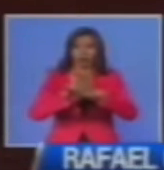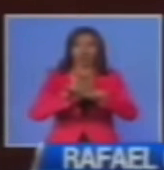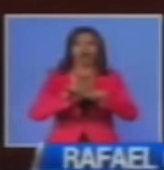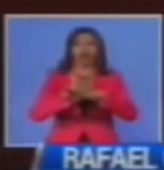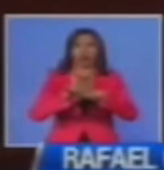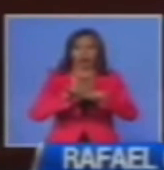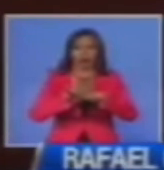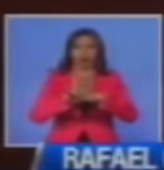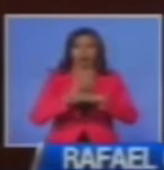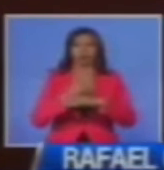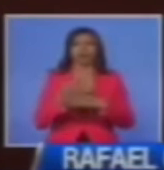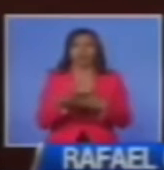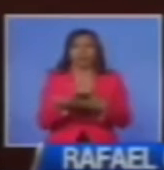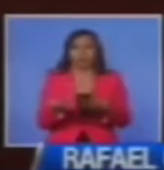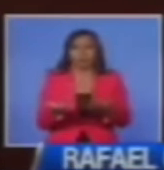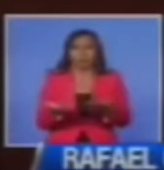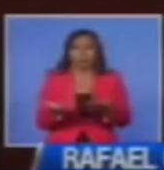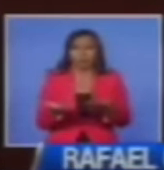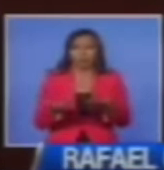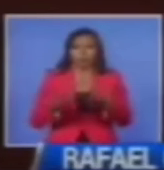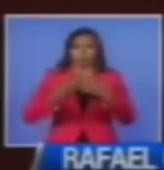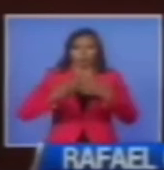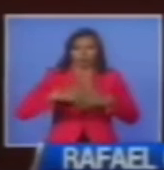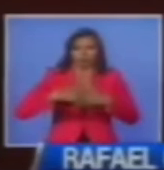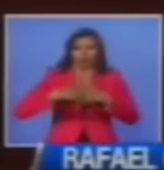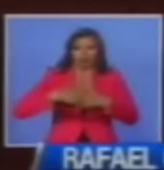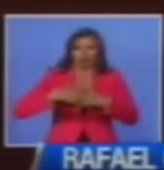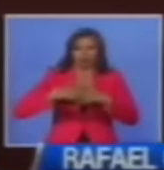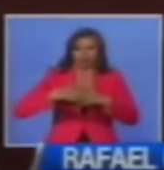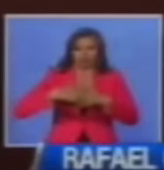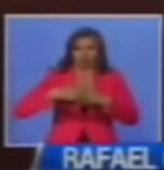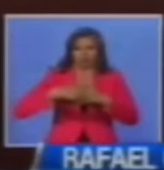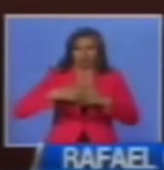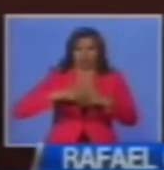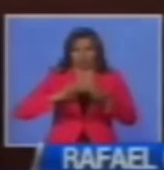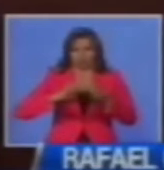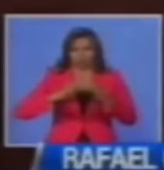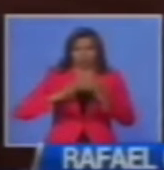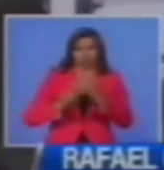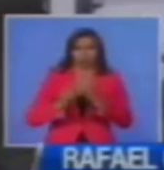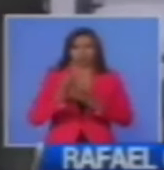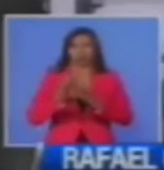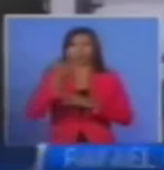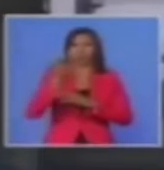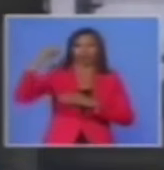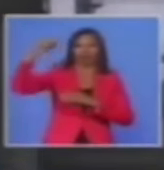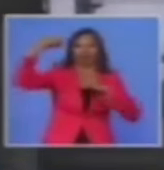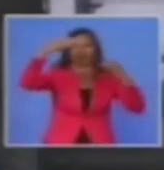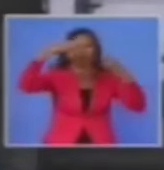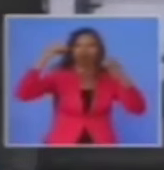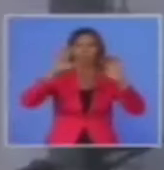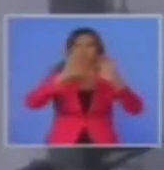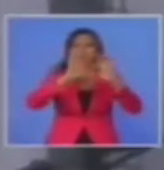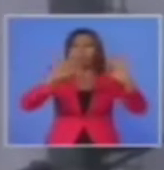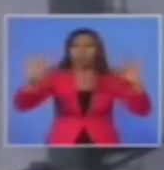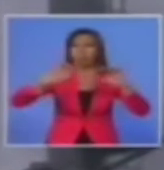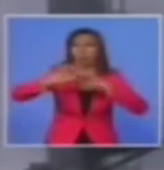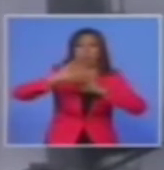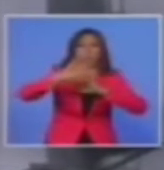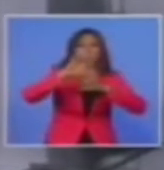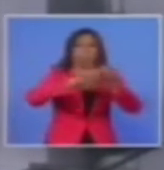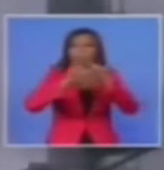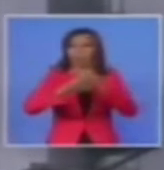será generación y energía renovable y limpia la nueva termoeléctrica tiene una